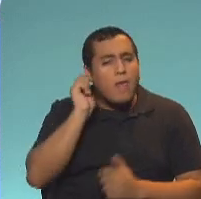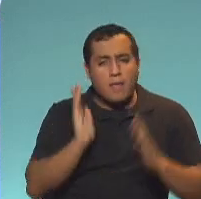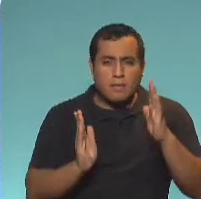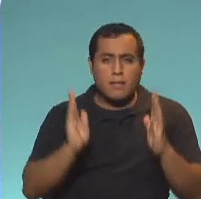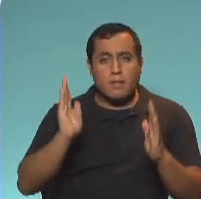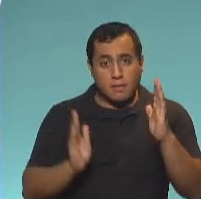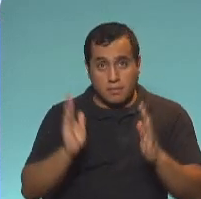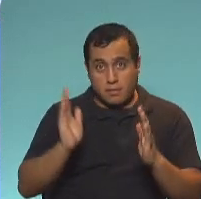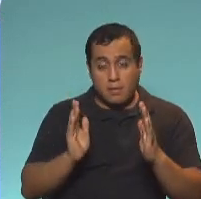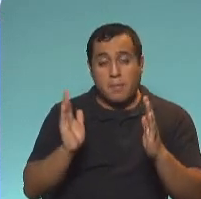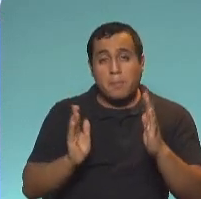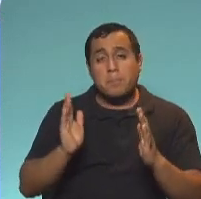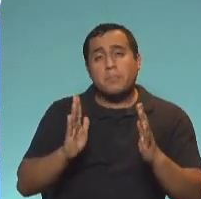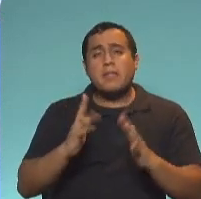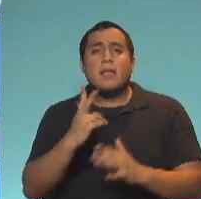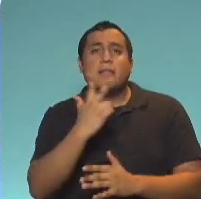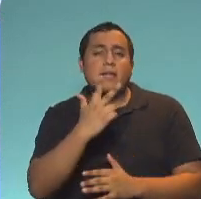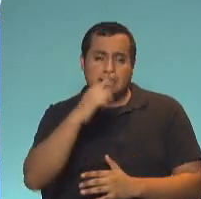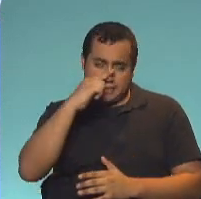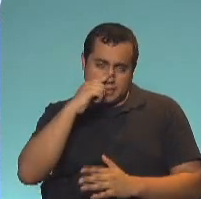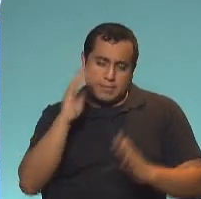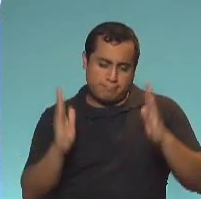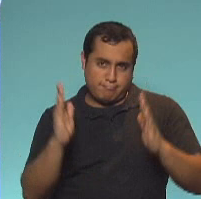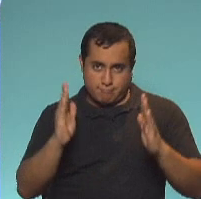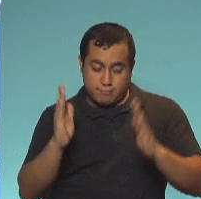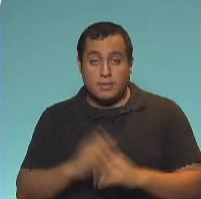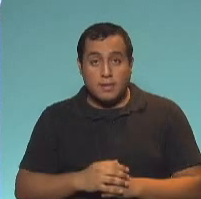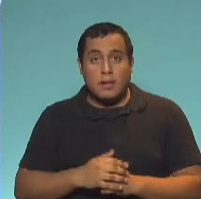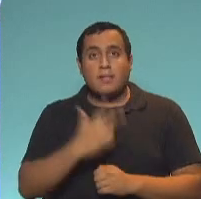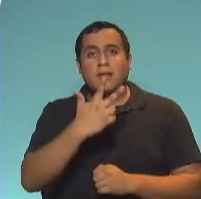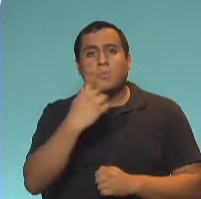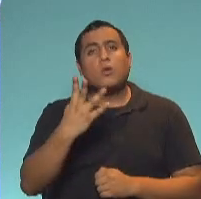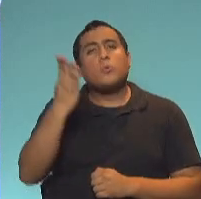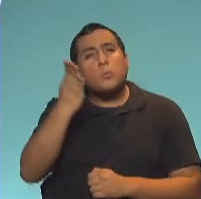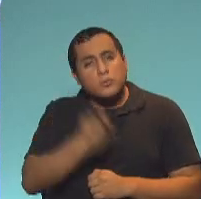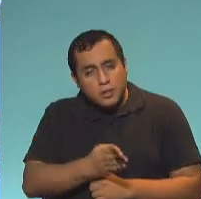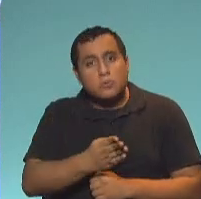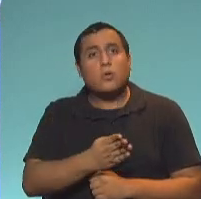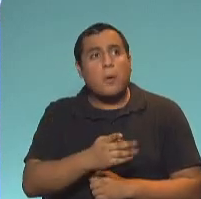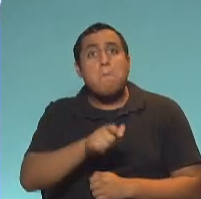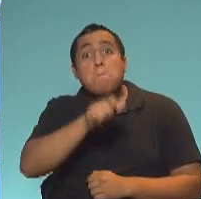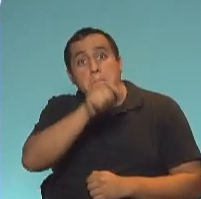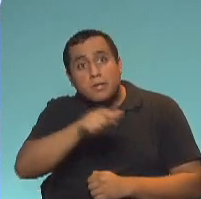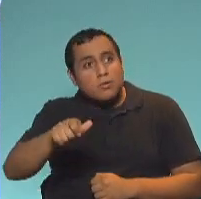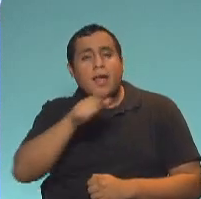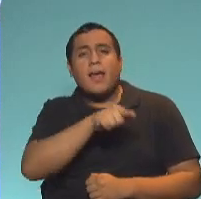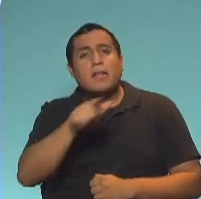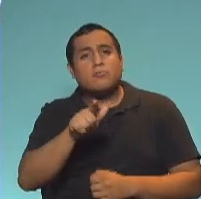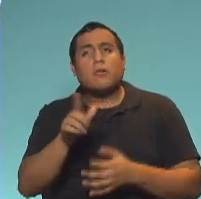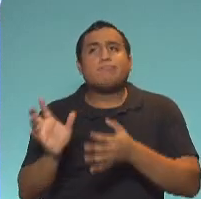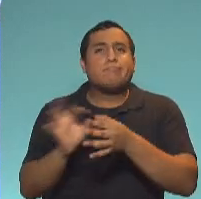de afectación es de 37 años el 34% compromete a gente que tiene una cobertura estatal